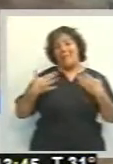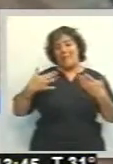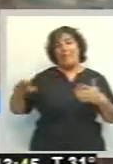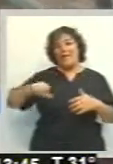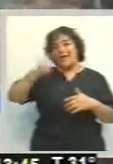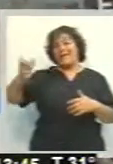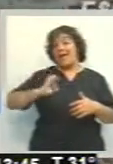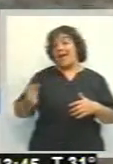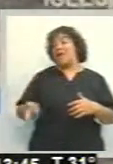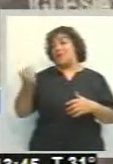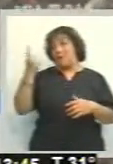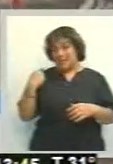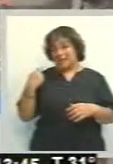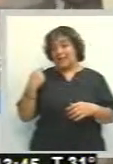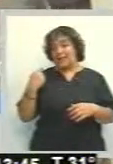el año pasado.